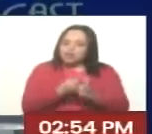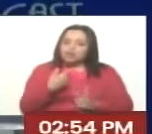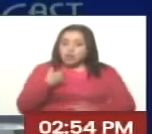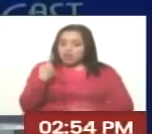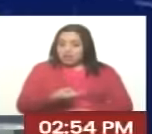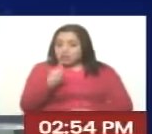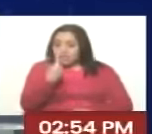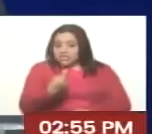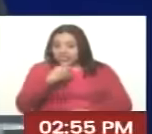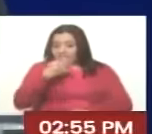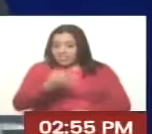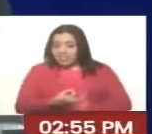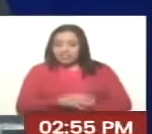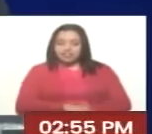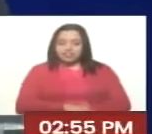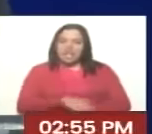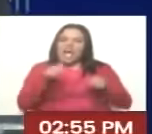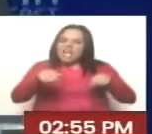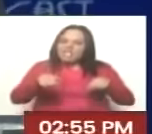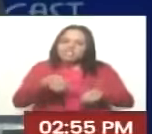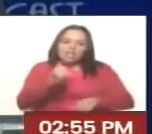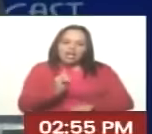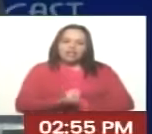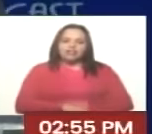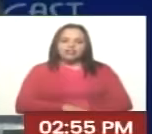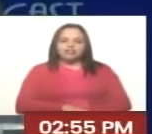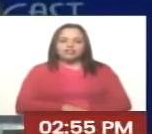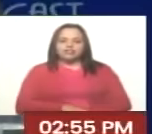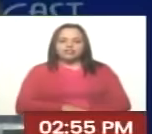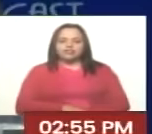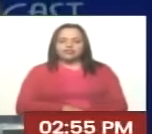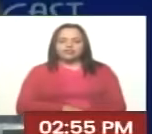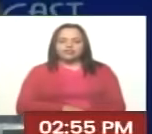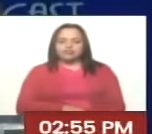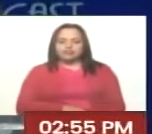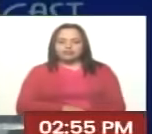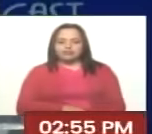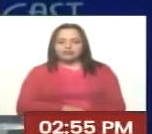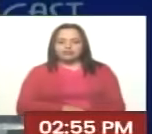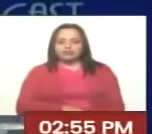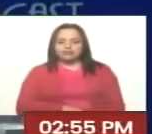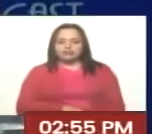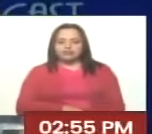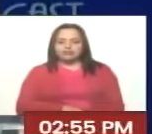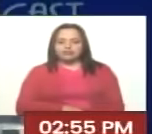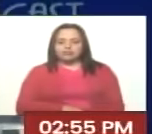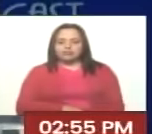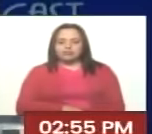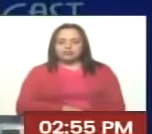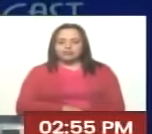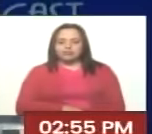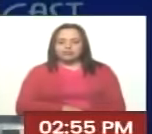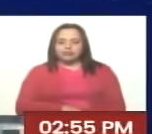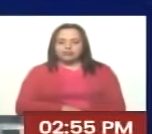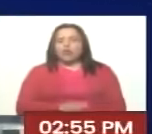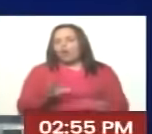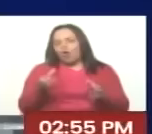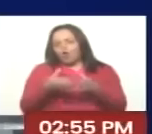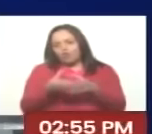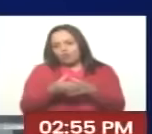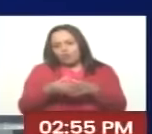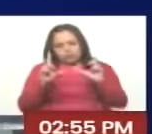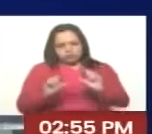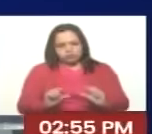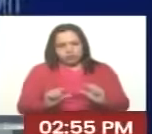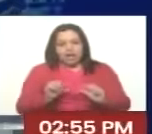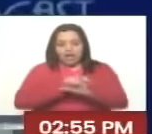decirte la verdad. Aquí hay, obviamente, una tendencia siempre, pero minoritaria. Aquí